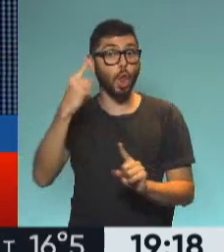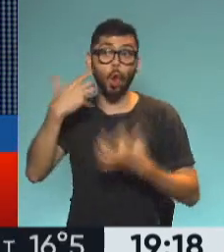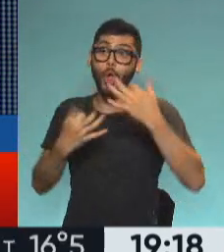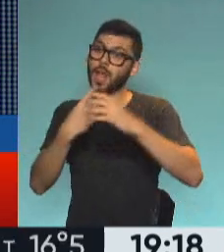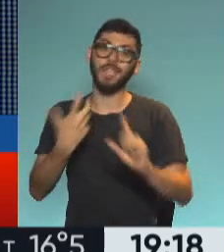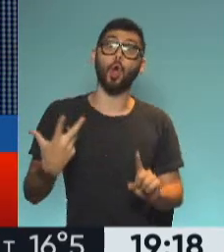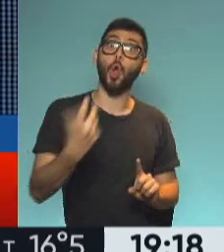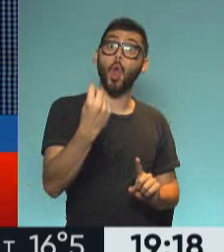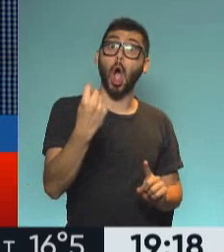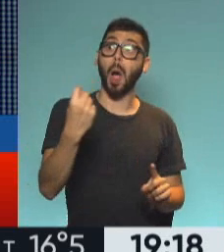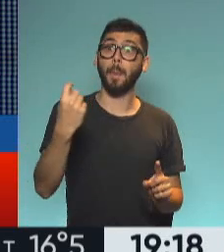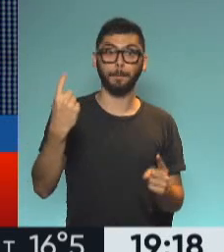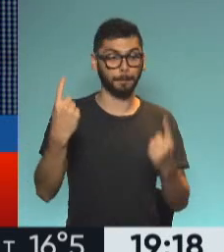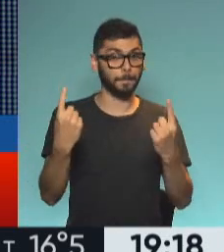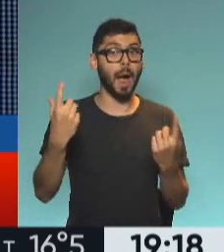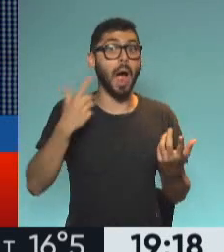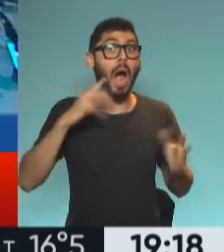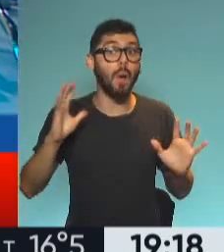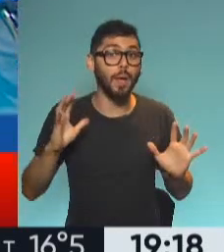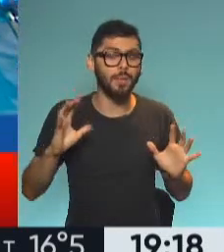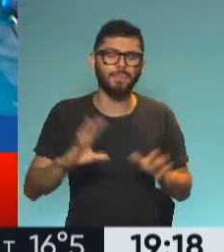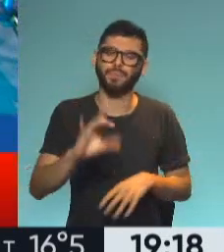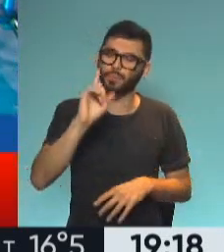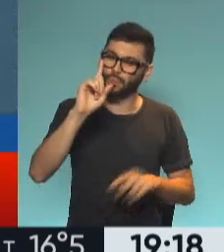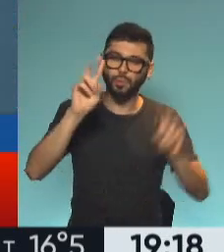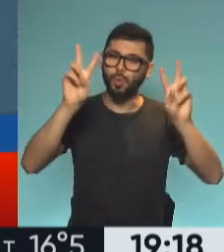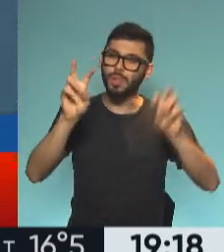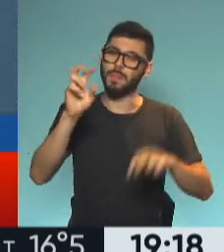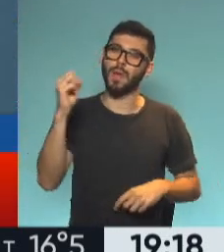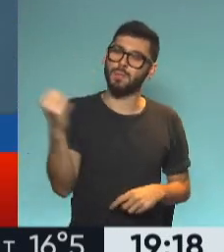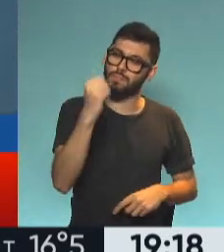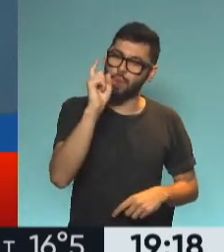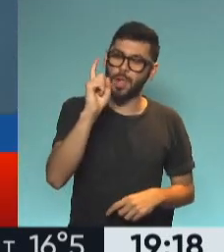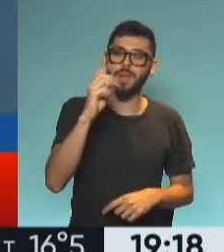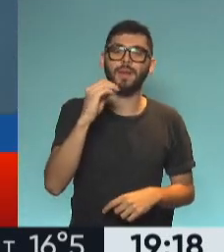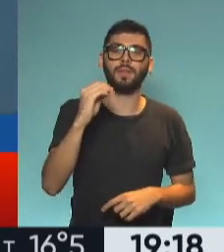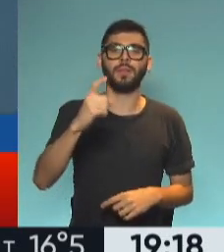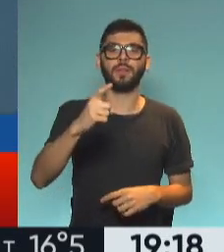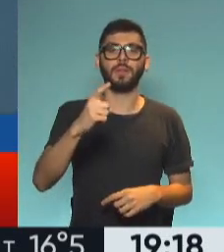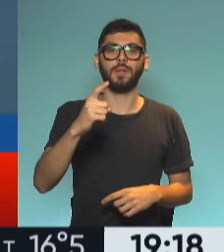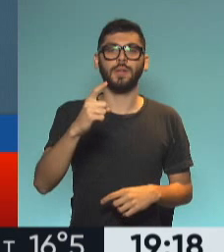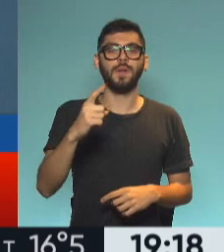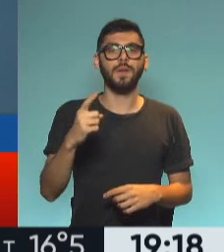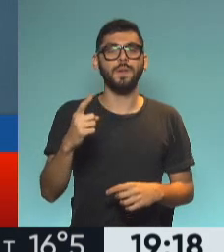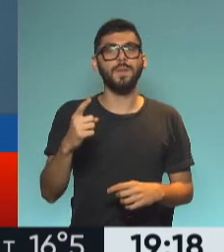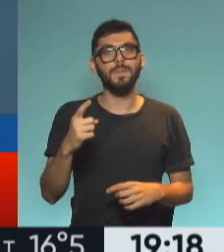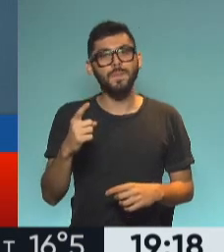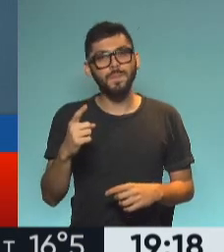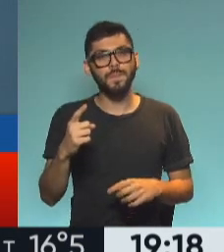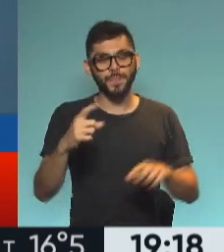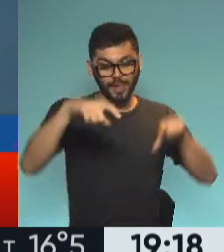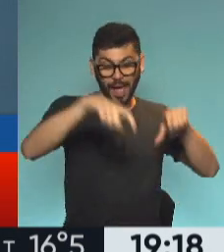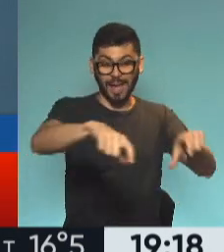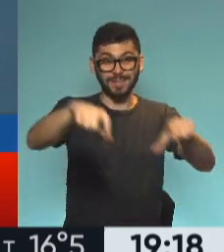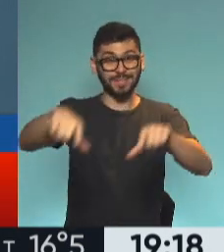lo frena, bueno, veremos qué destino tiene, ¿no? Bueno, hay un tema muy importante también que tiene que ver con las sedes.